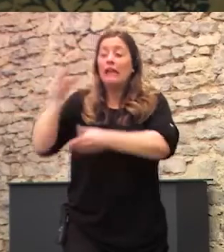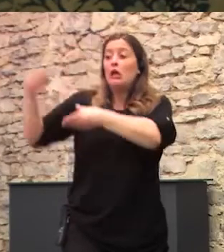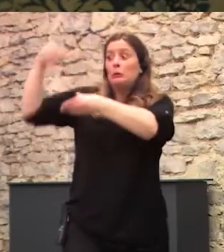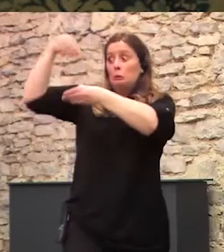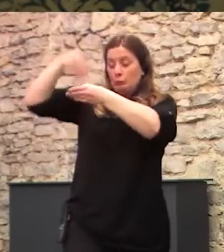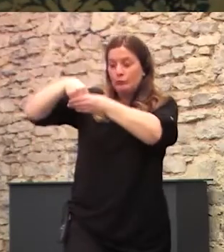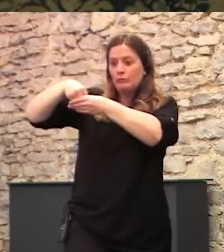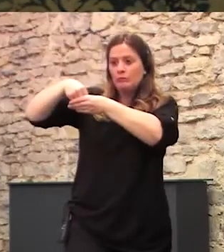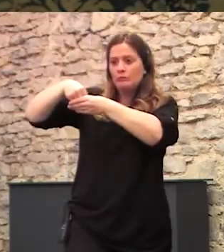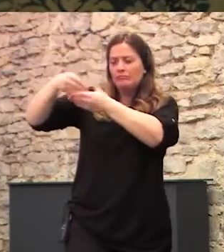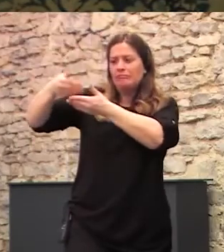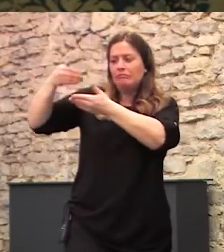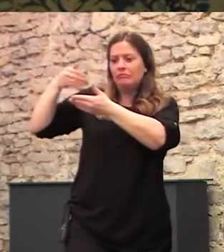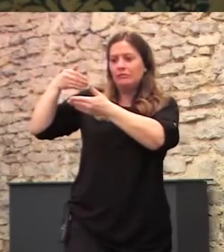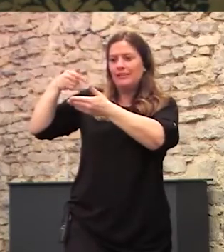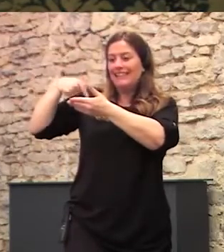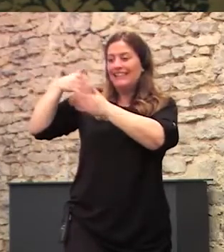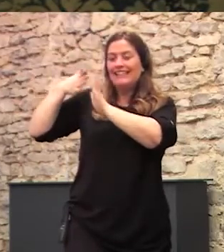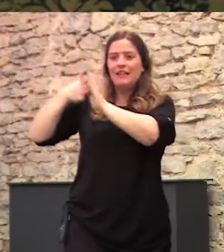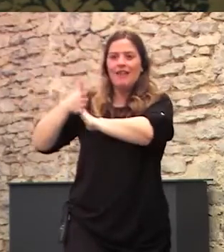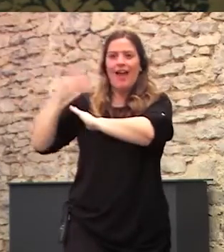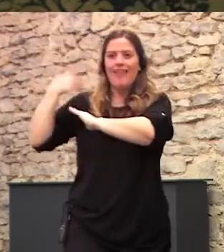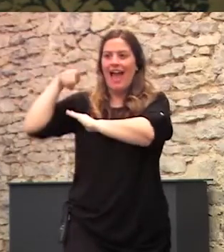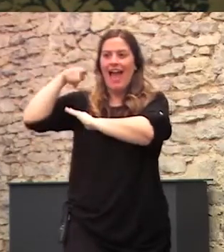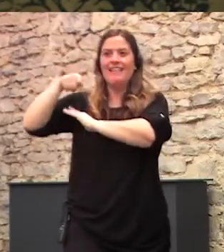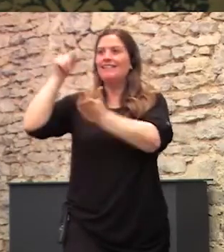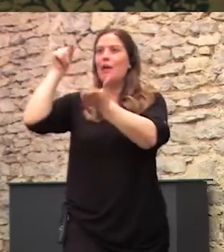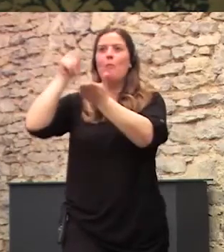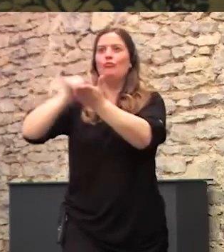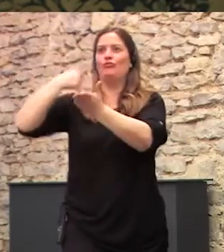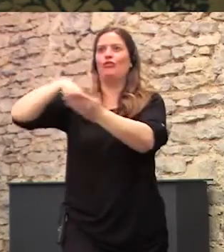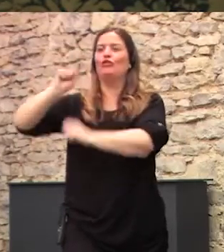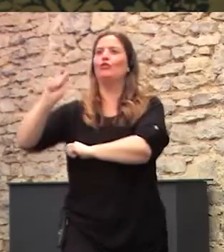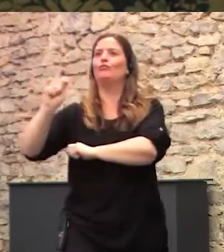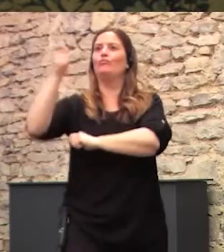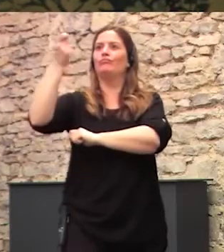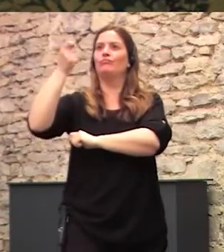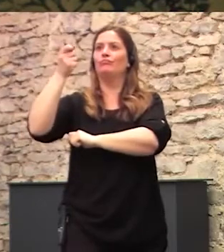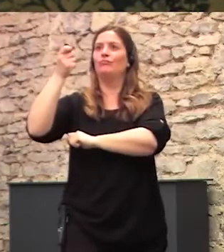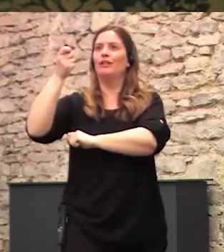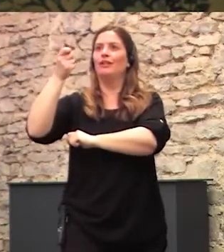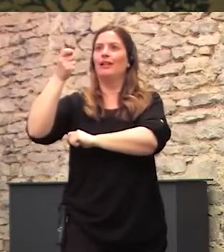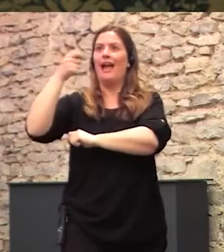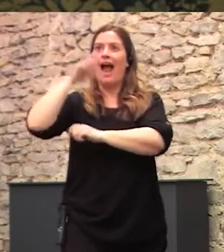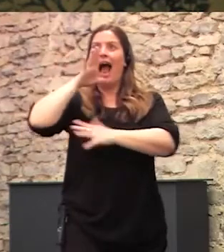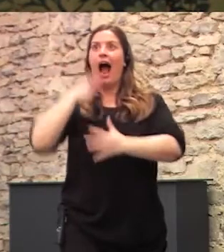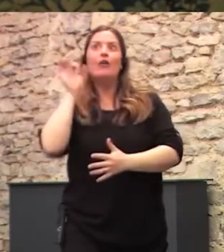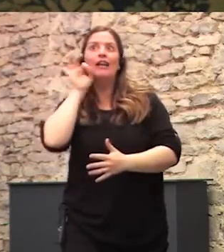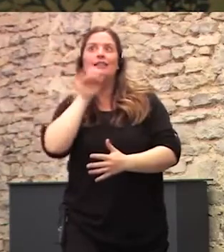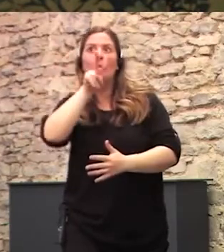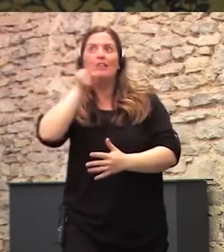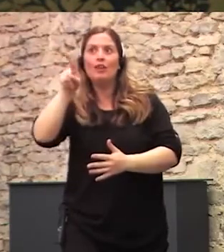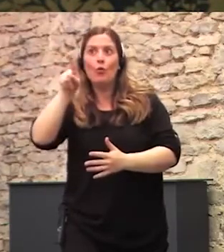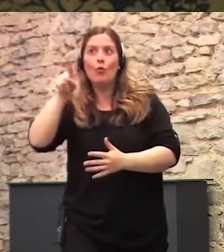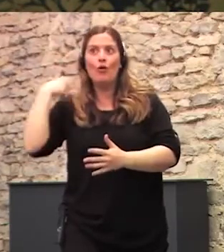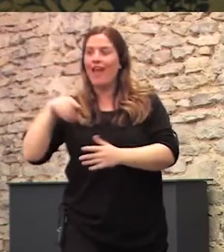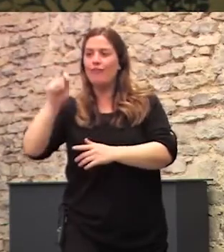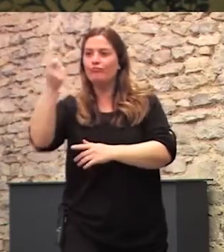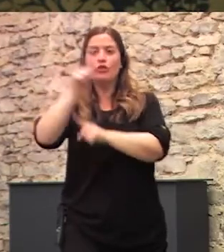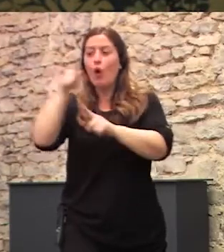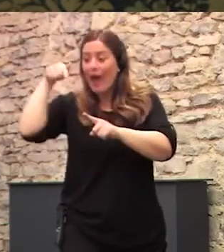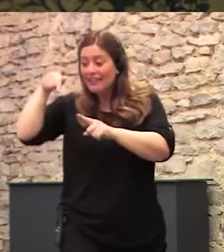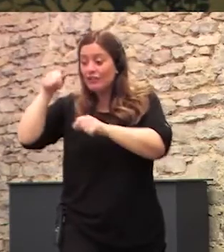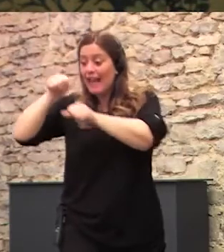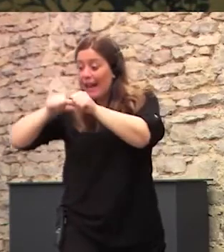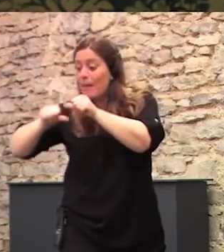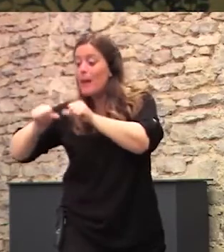no el horizonte al que tenemos que llegar hoy en día en el siglo XXI, sino el punto de partida. Partimos desde ahí,